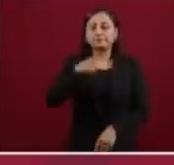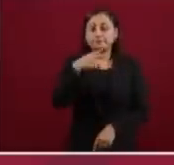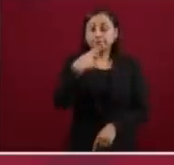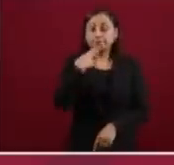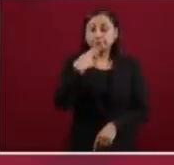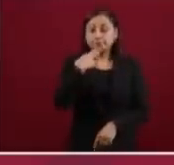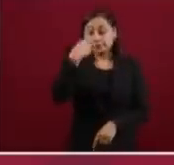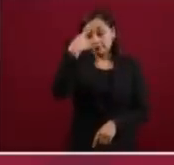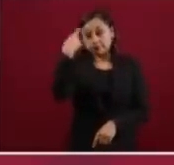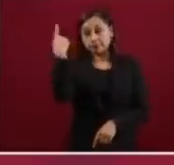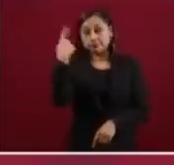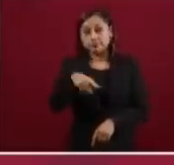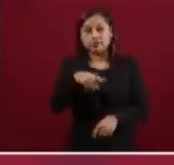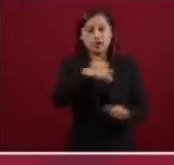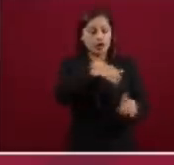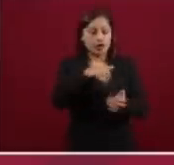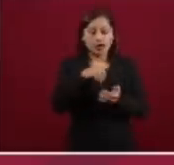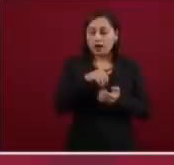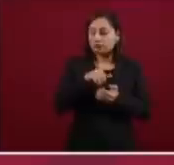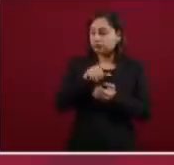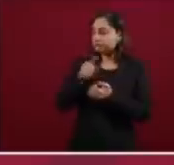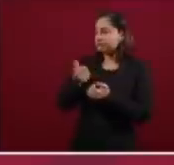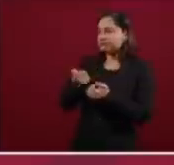otros fines el dinero